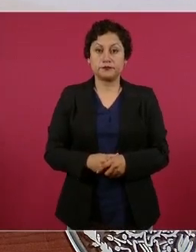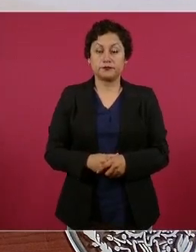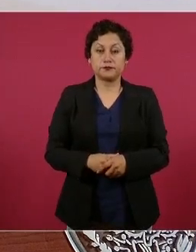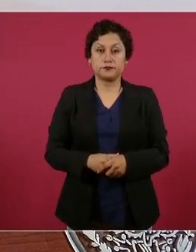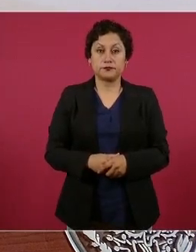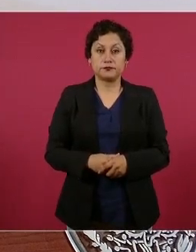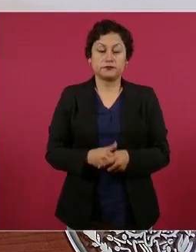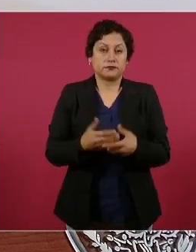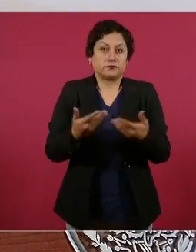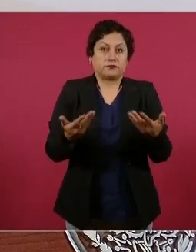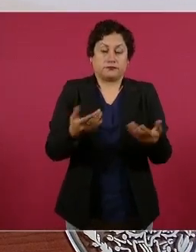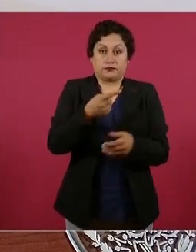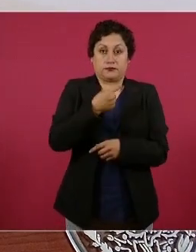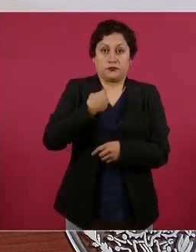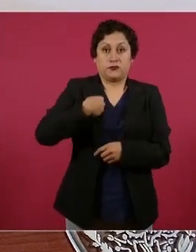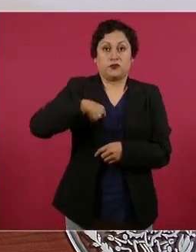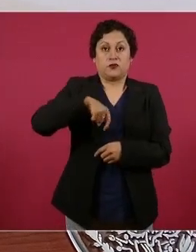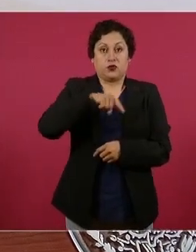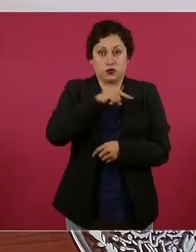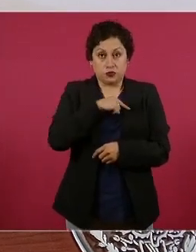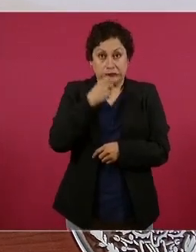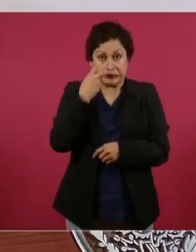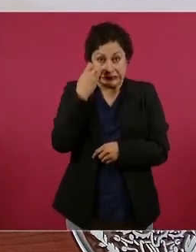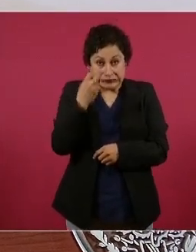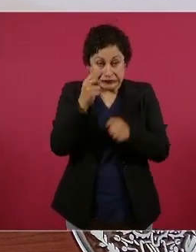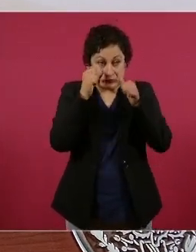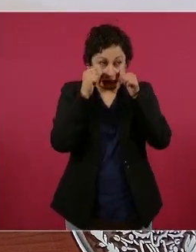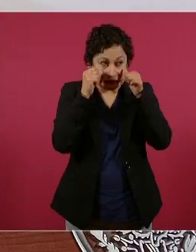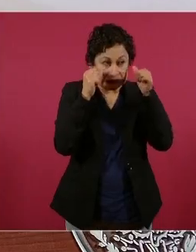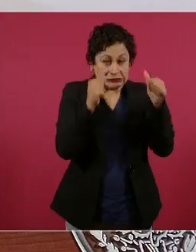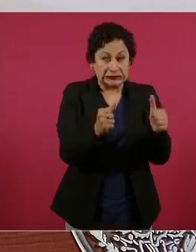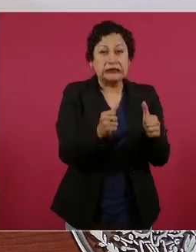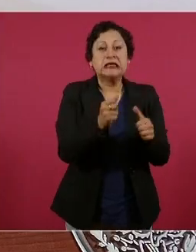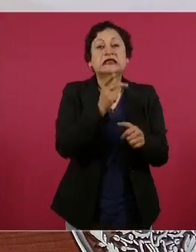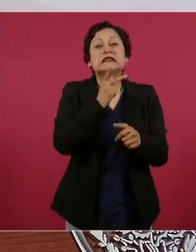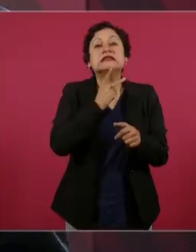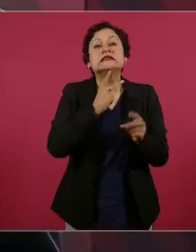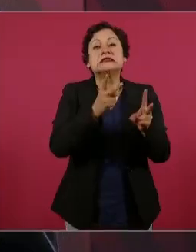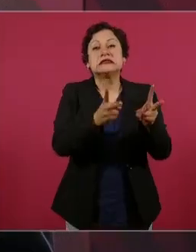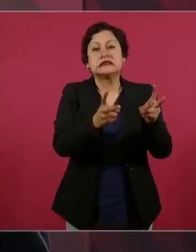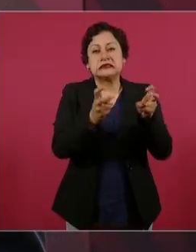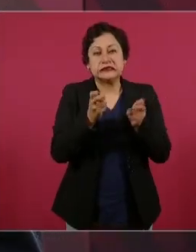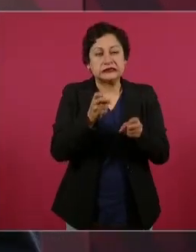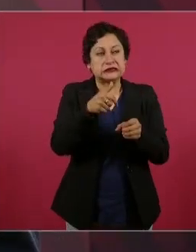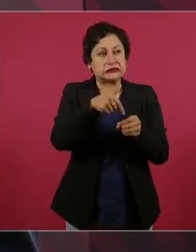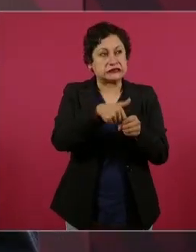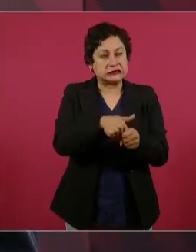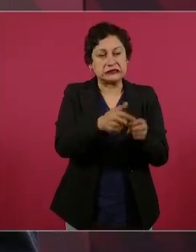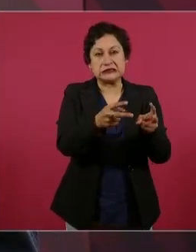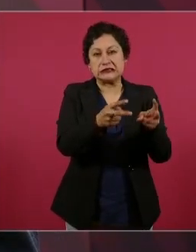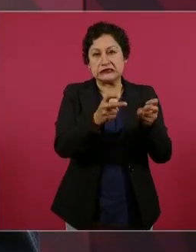Nos hemos ahorrado, por evitar el robo de los combustibles,